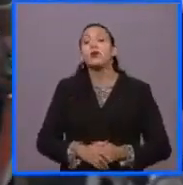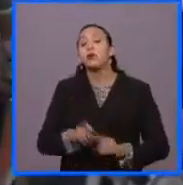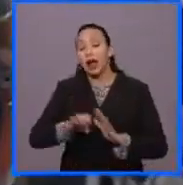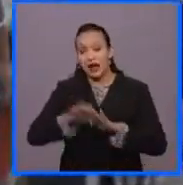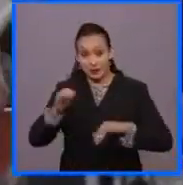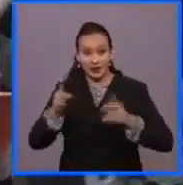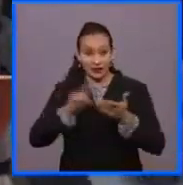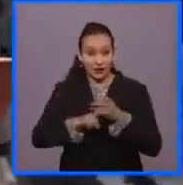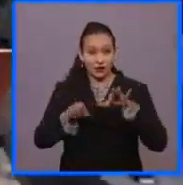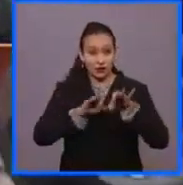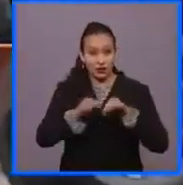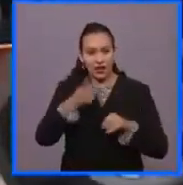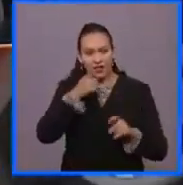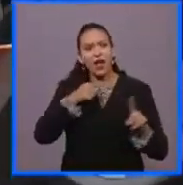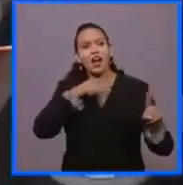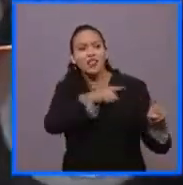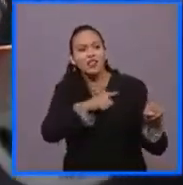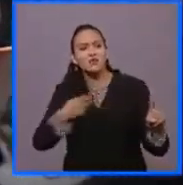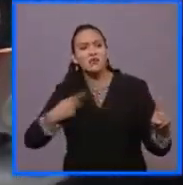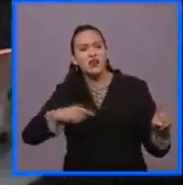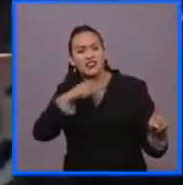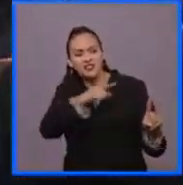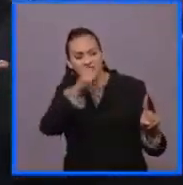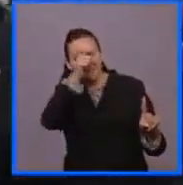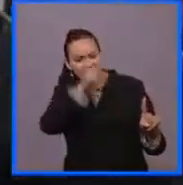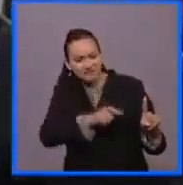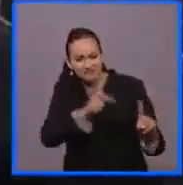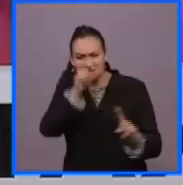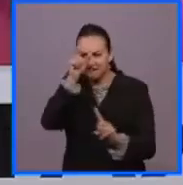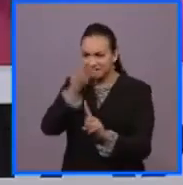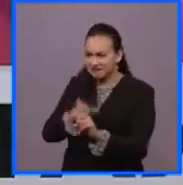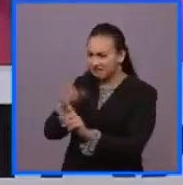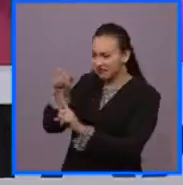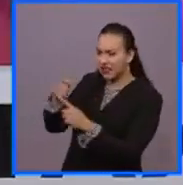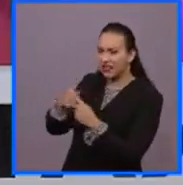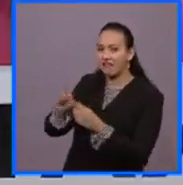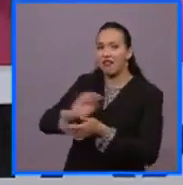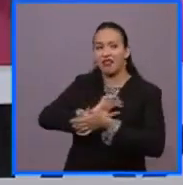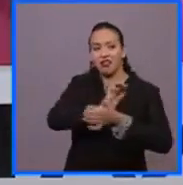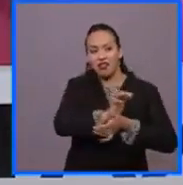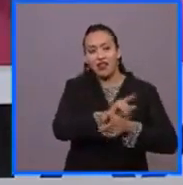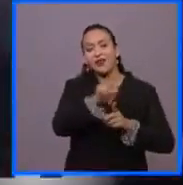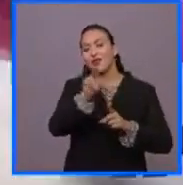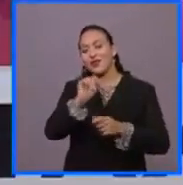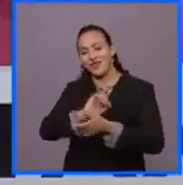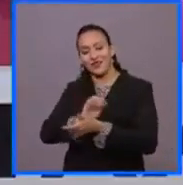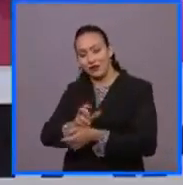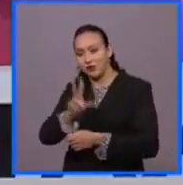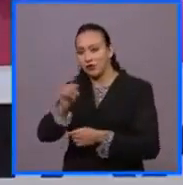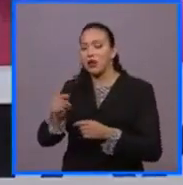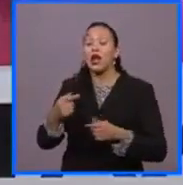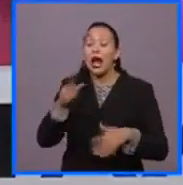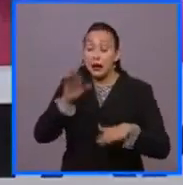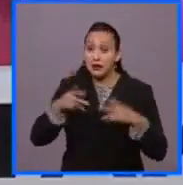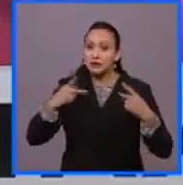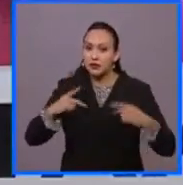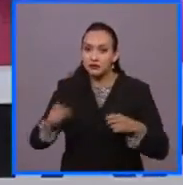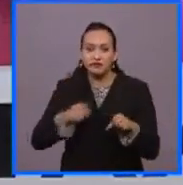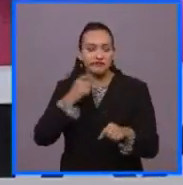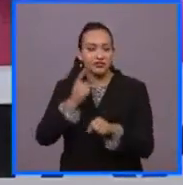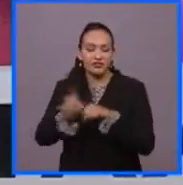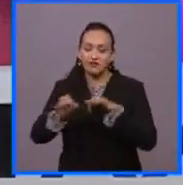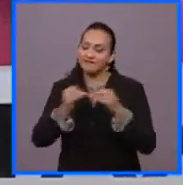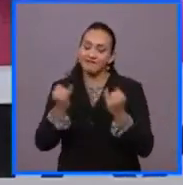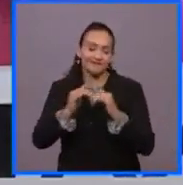distinción, exclusión, restricción o preferencias basadas en cualquier factor social que implique marginación o